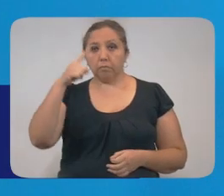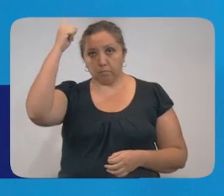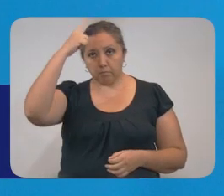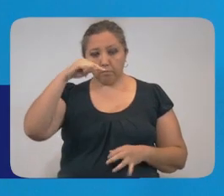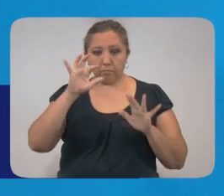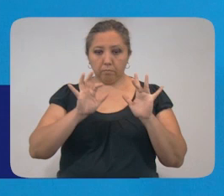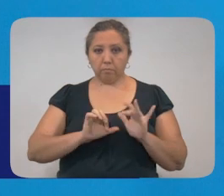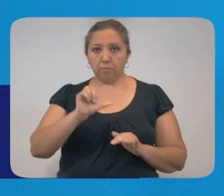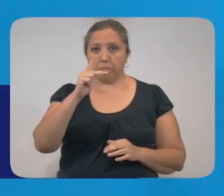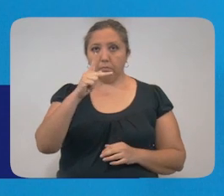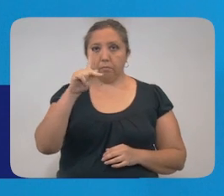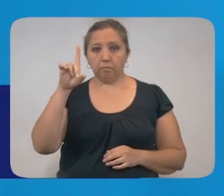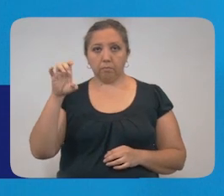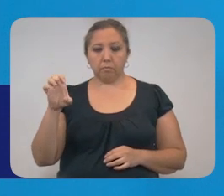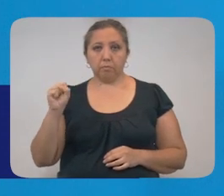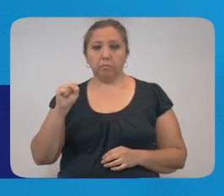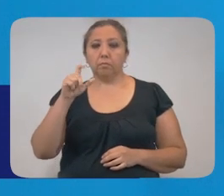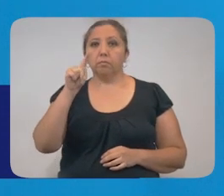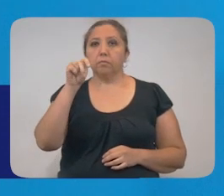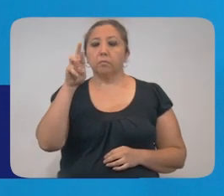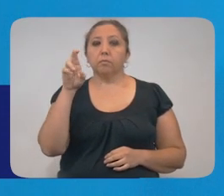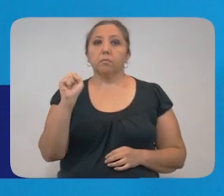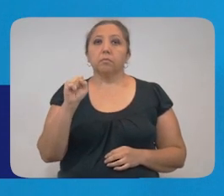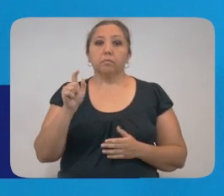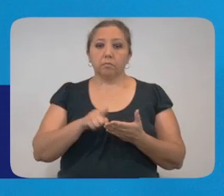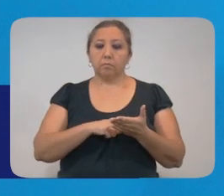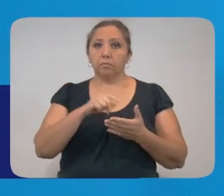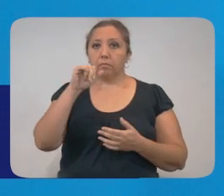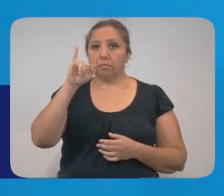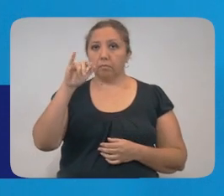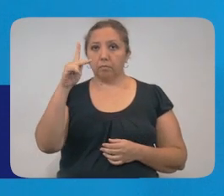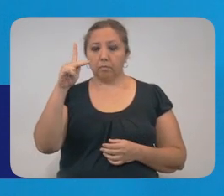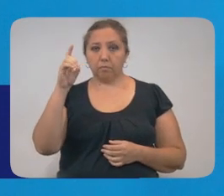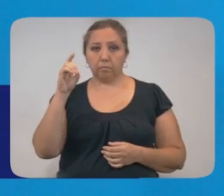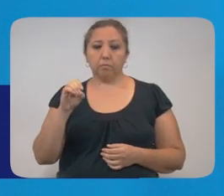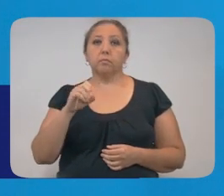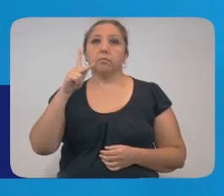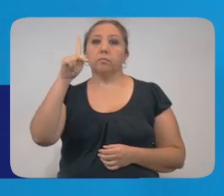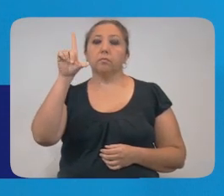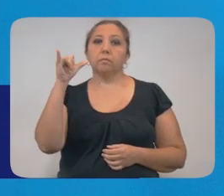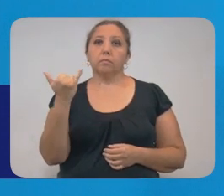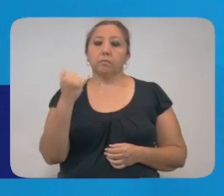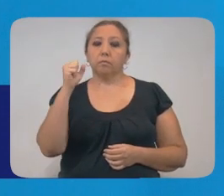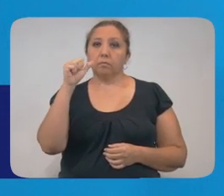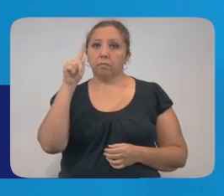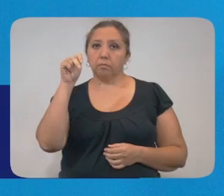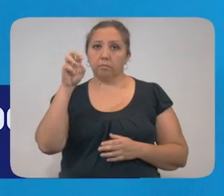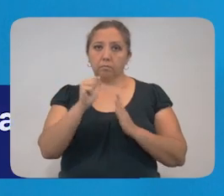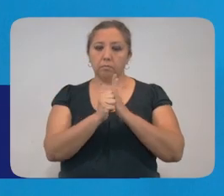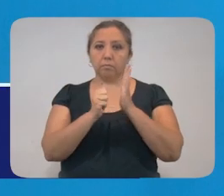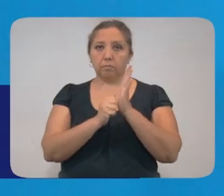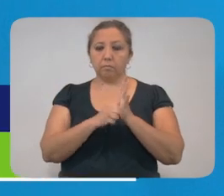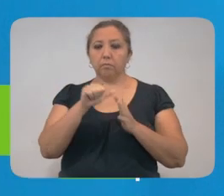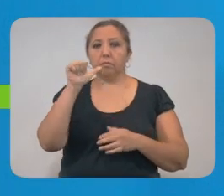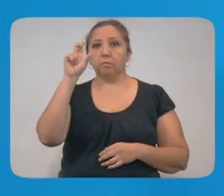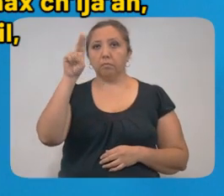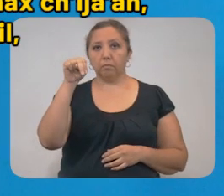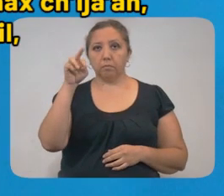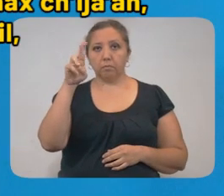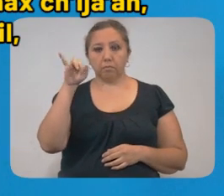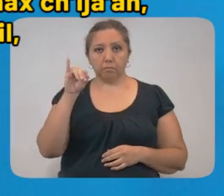su descarga en Apple Store para teléfonos iPhone y tabletas iPad y en Play Store para dispositivos con sistema operativo